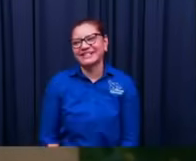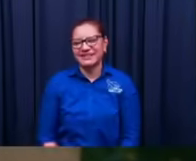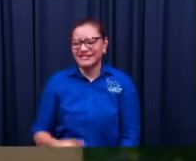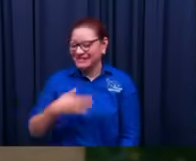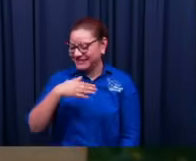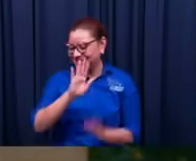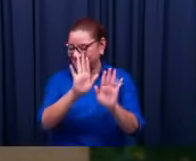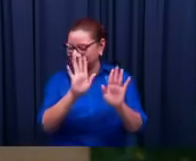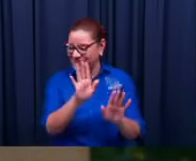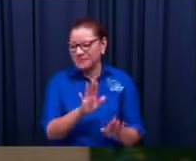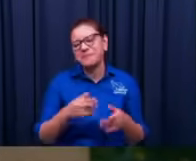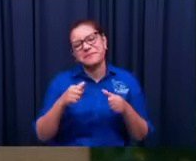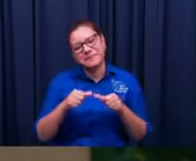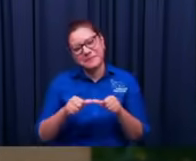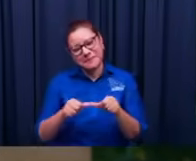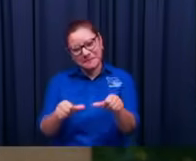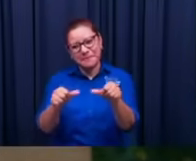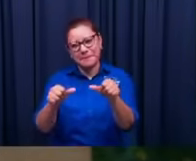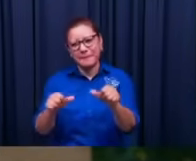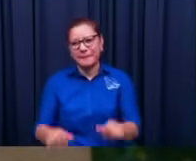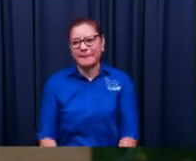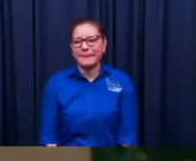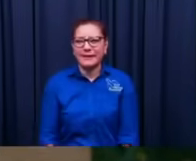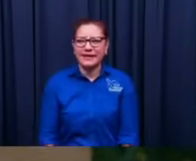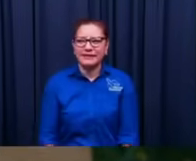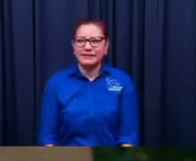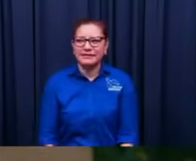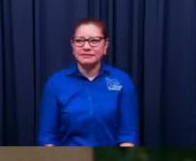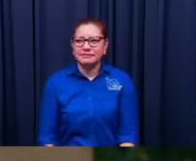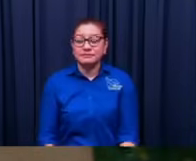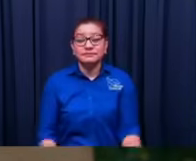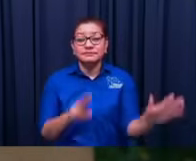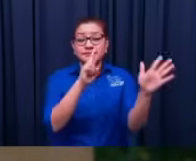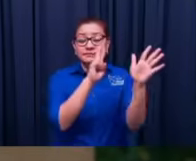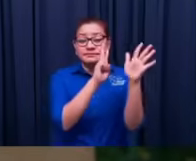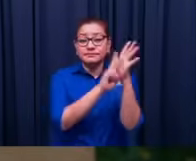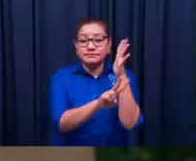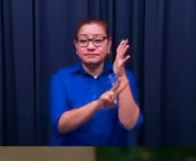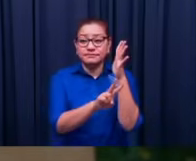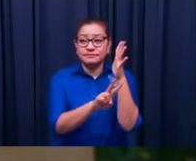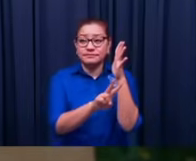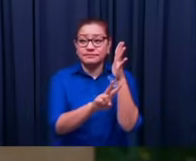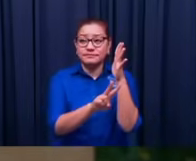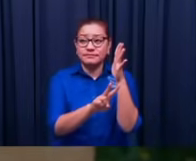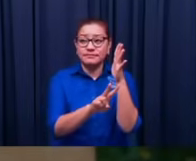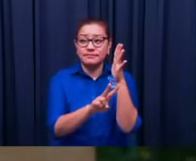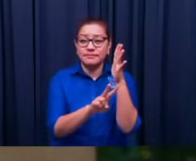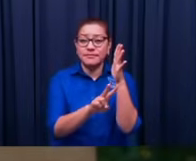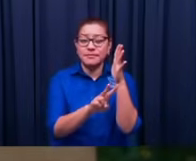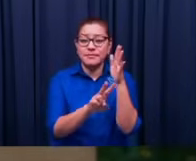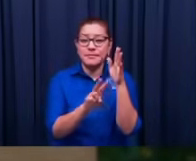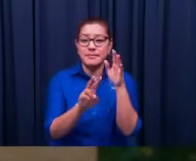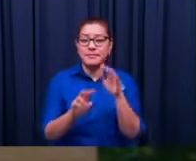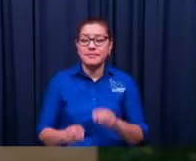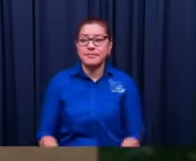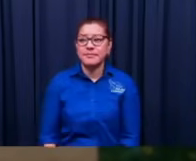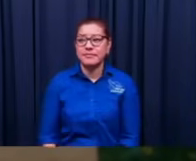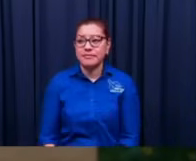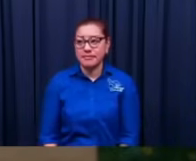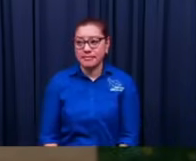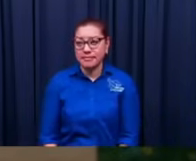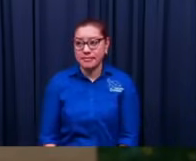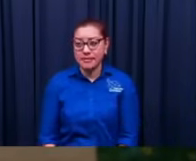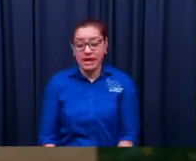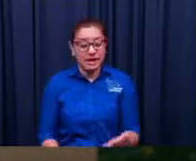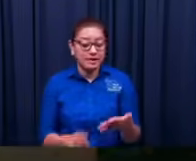Bueno, pero sigamos. Entonces voy a saltar hasta el versículo, porque este capítulo 7, como le digo, es un poco complicado en